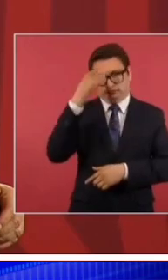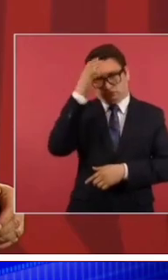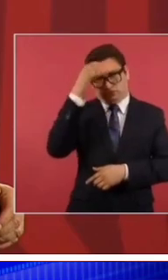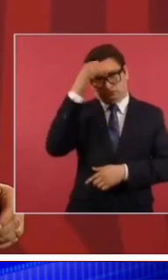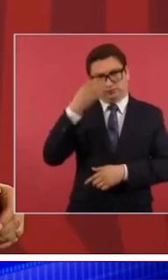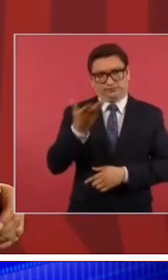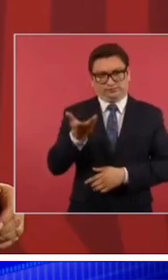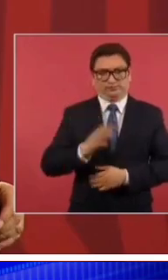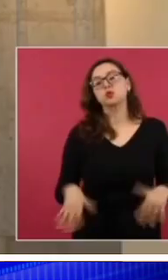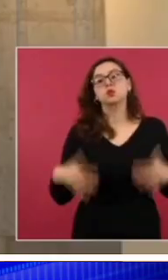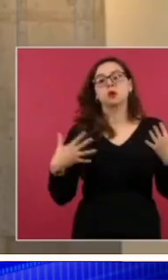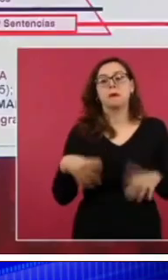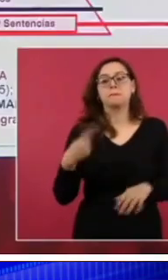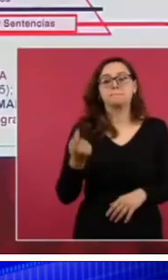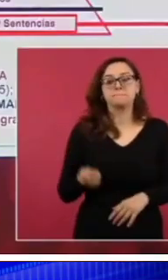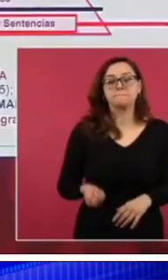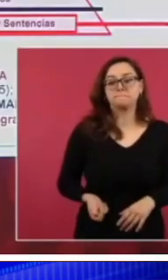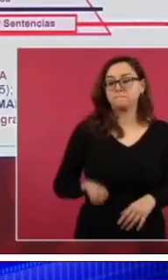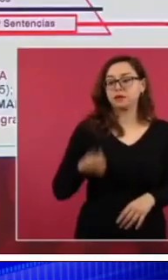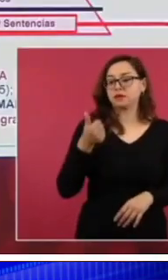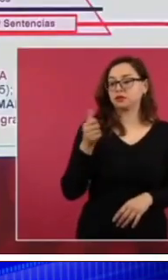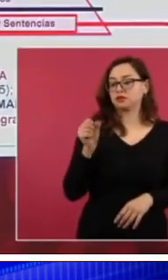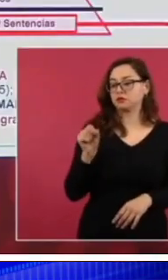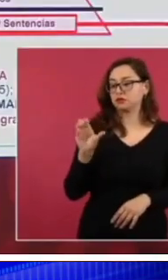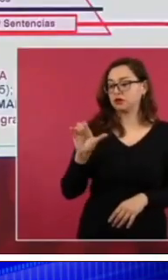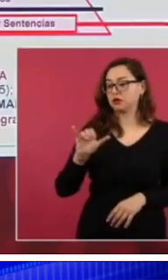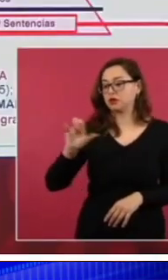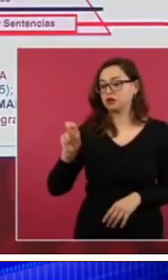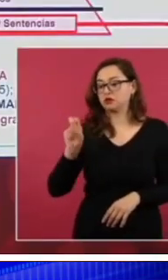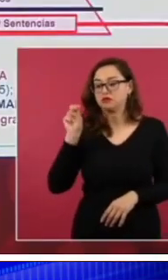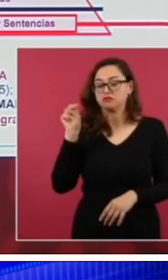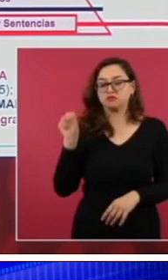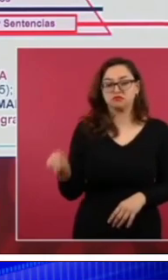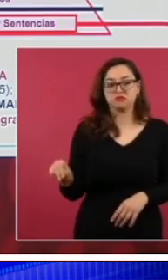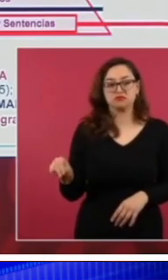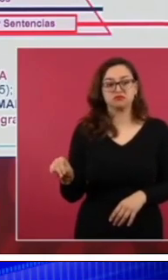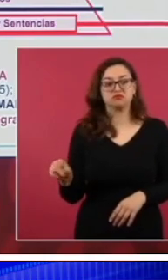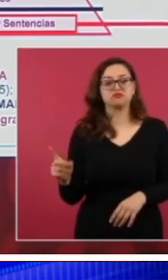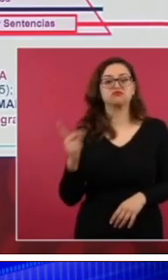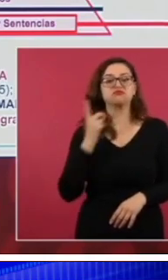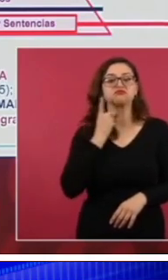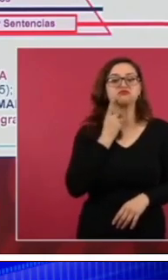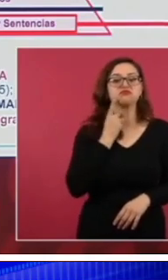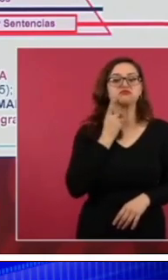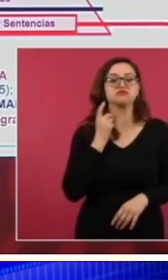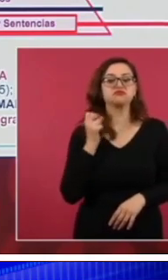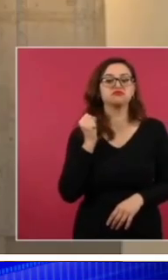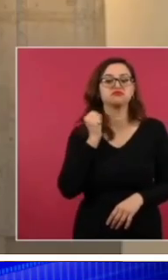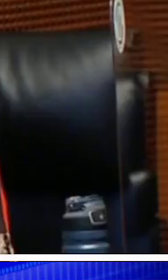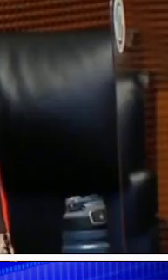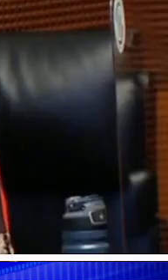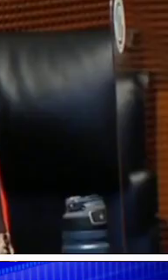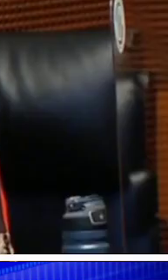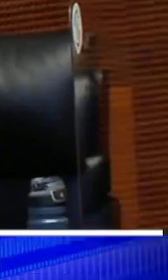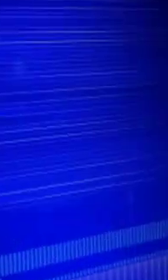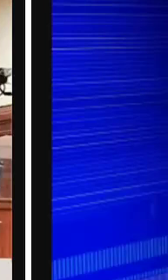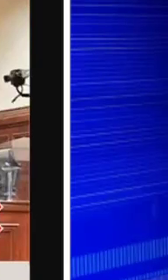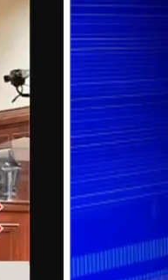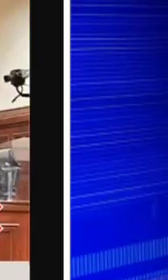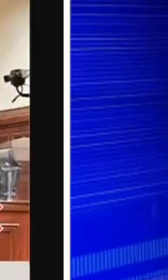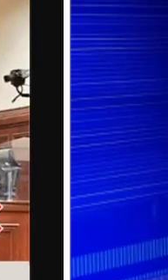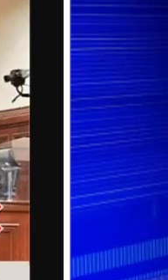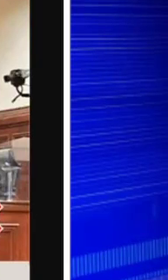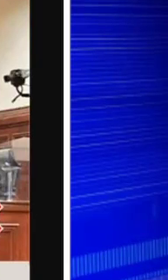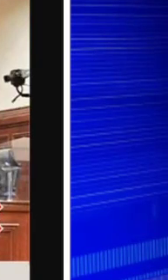y es que si le dolió mucho al presidente la actitud de cuando menos estos dos ministros alcántara y margarita ríos